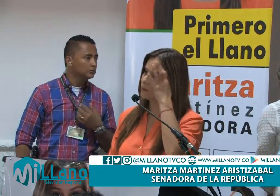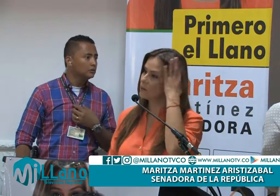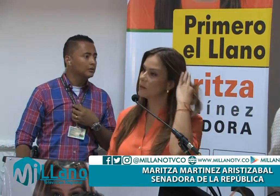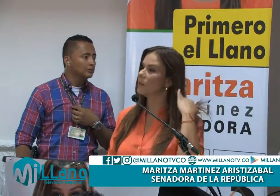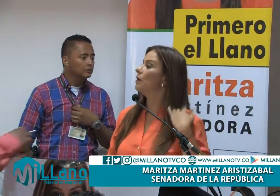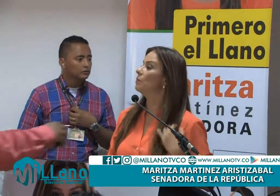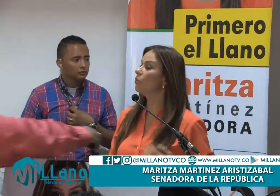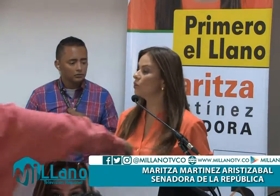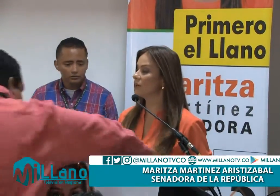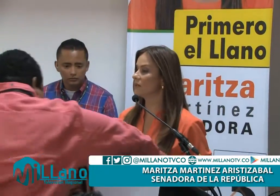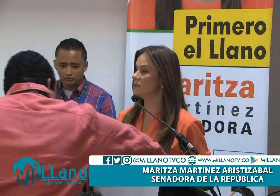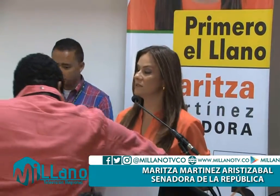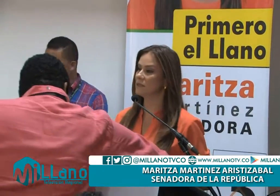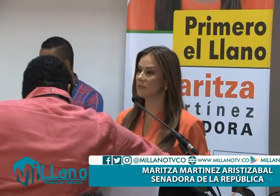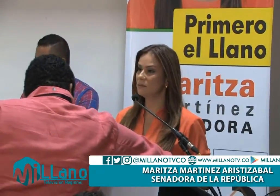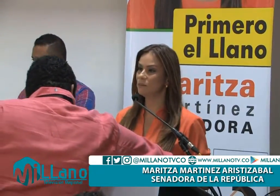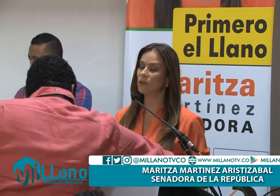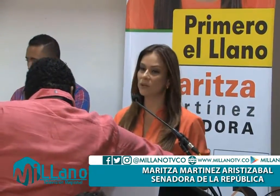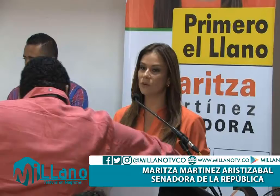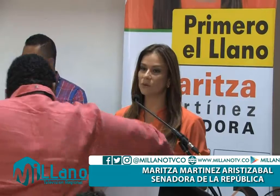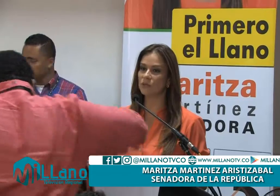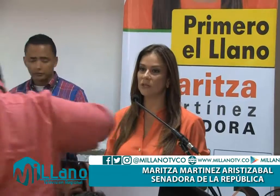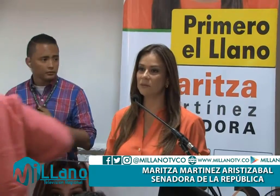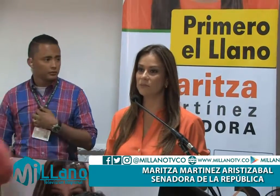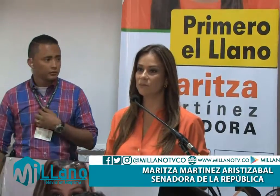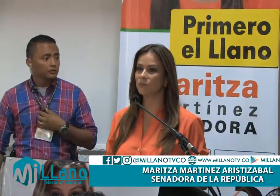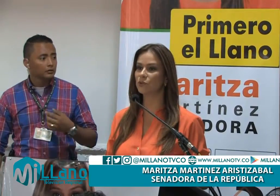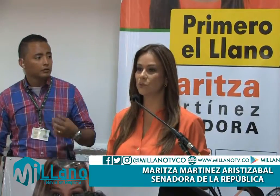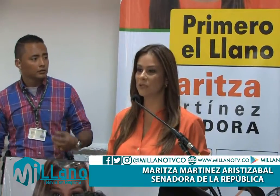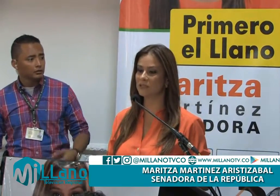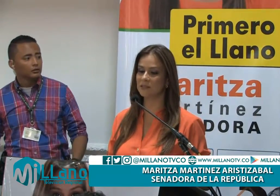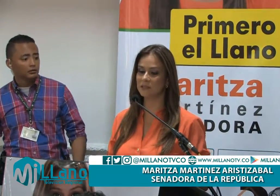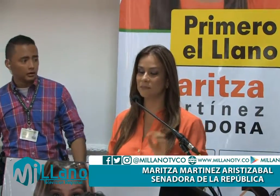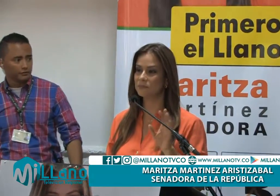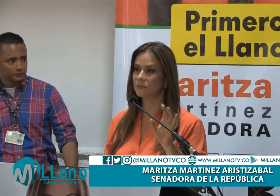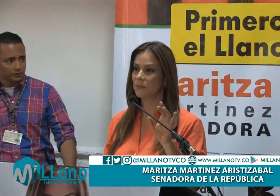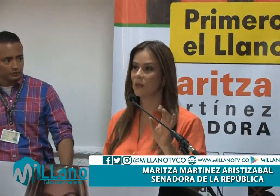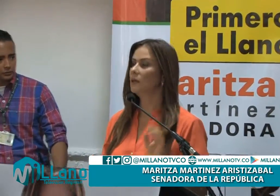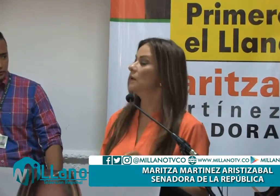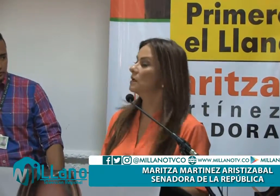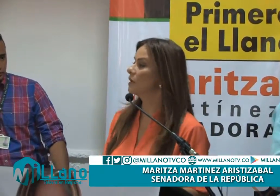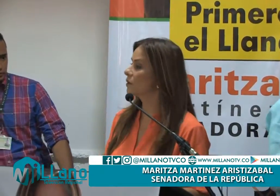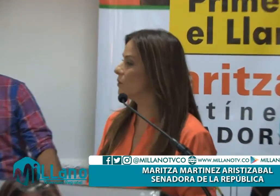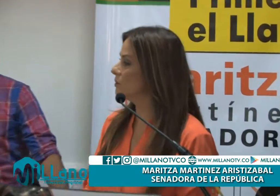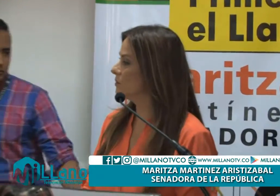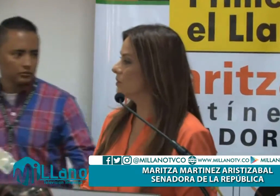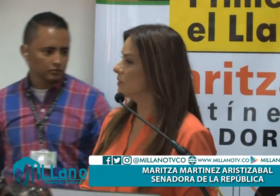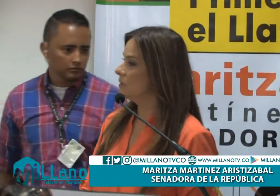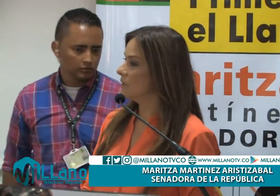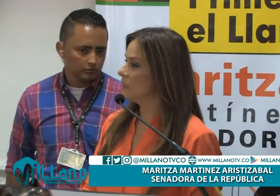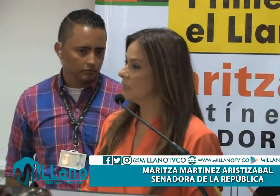verdad, muy agradecida, muy reconocida por su presencia.